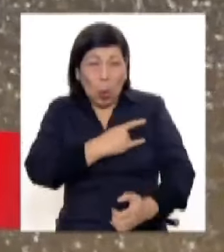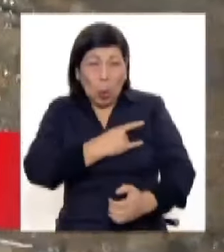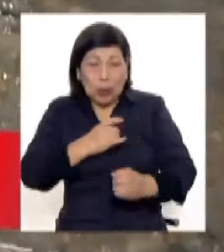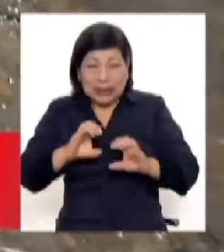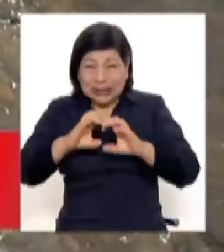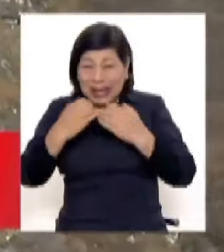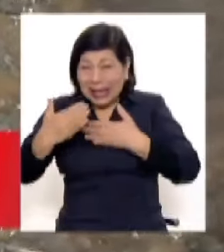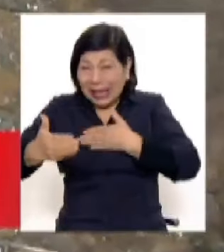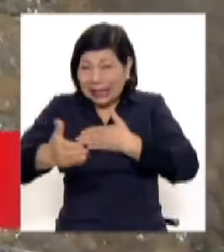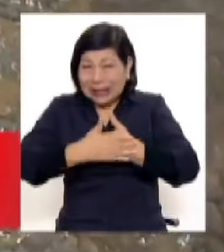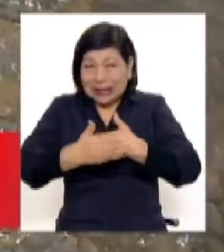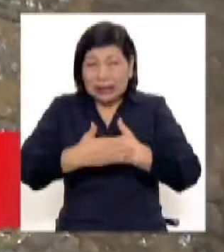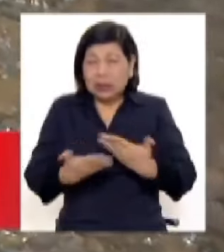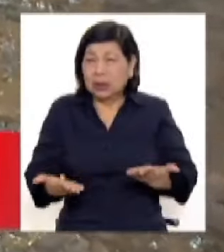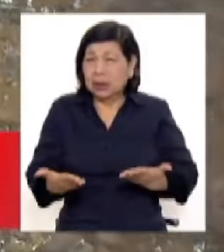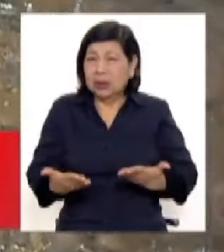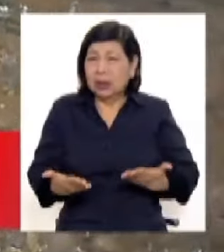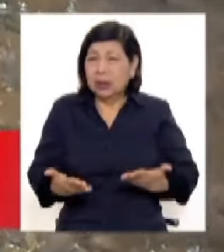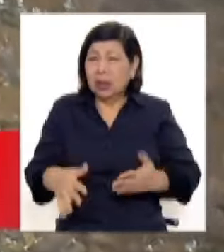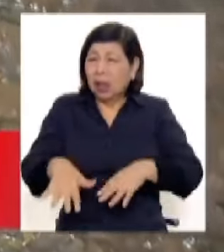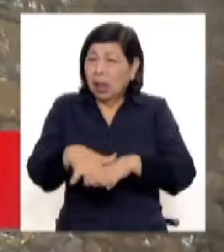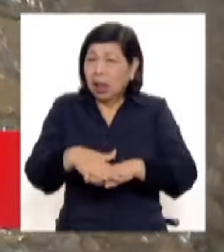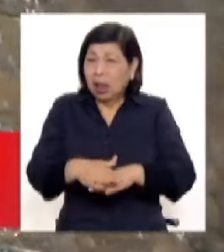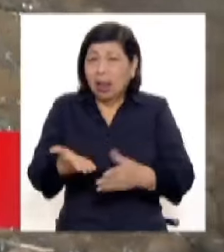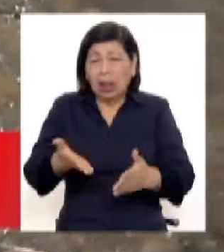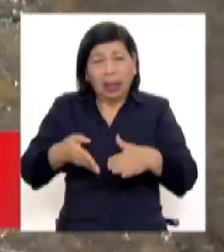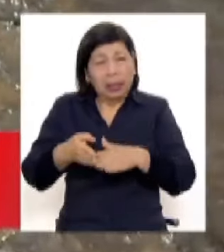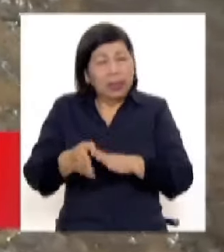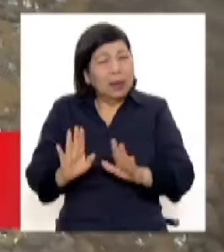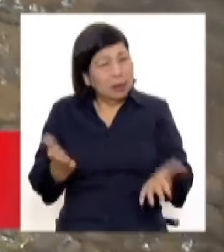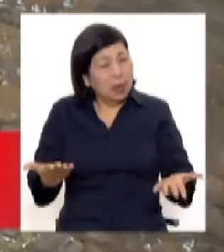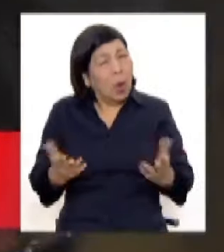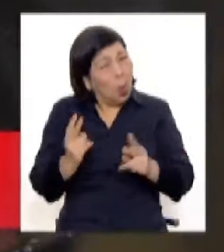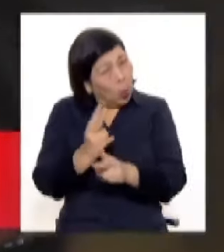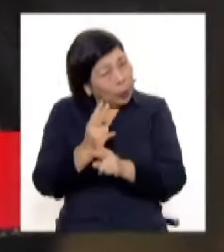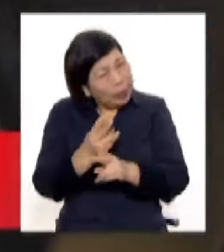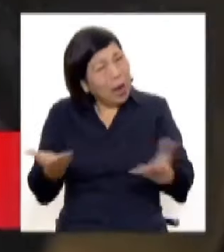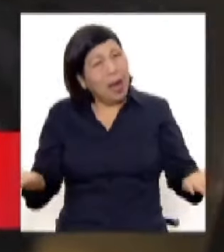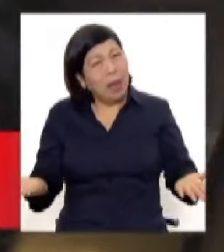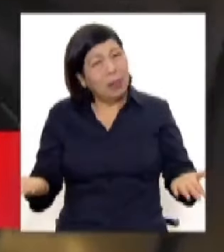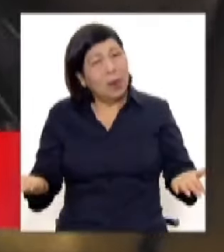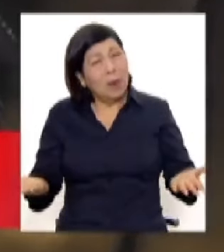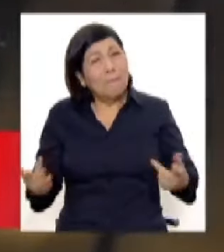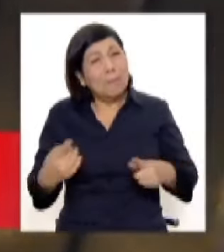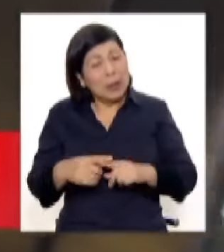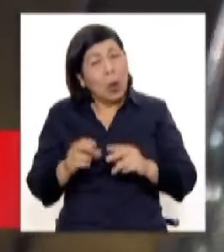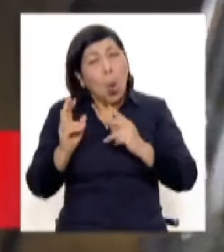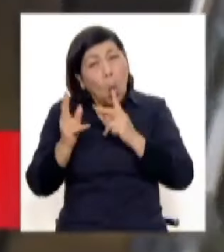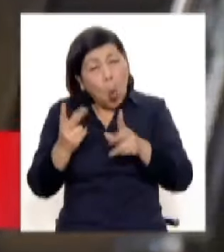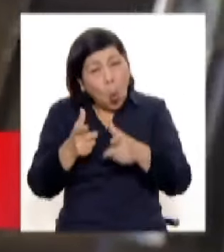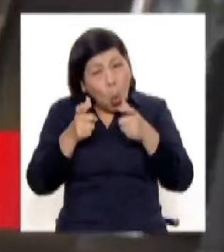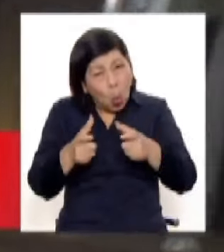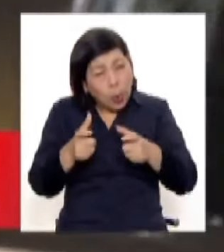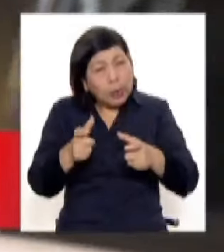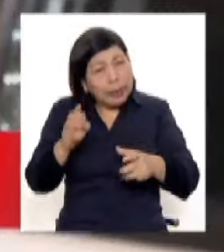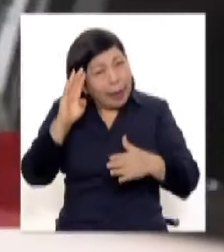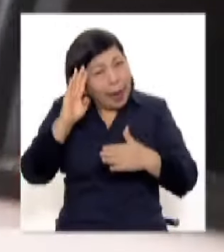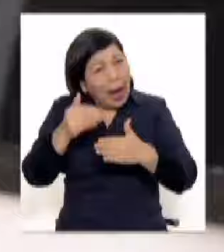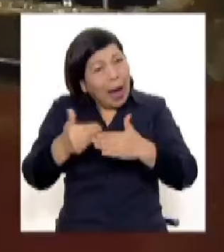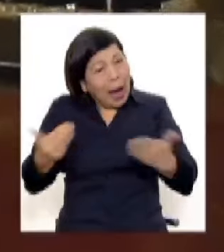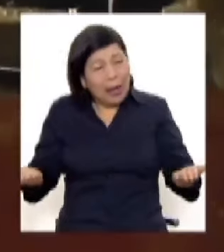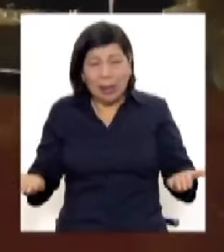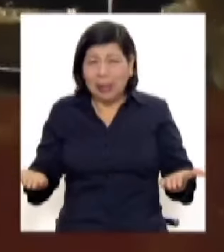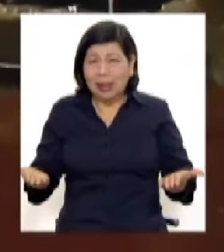de Deportes, exigen a los administradores del recinto deportivo tomar medidas. Asimismo, piden resguardo policial antes